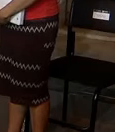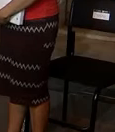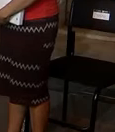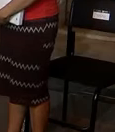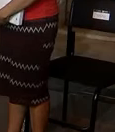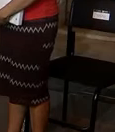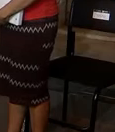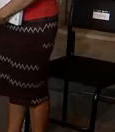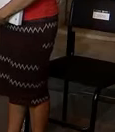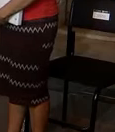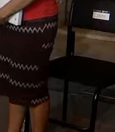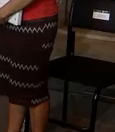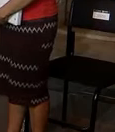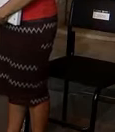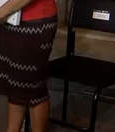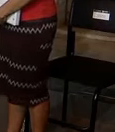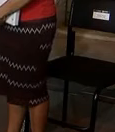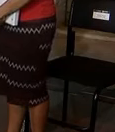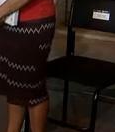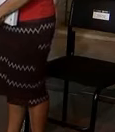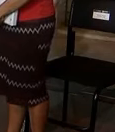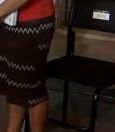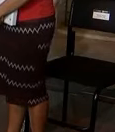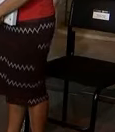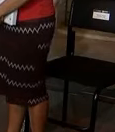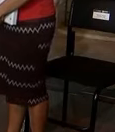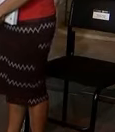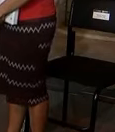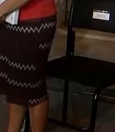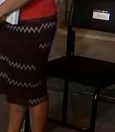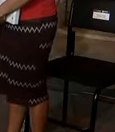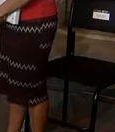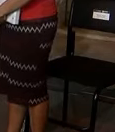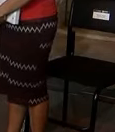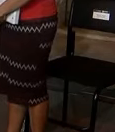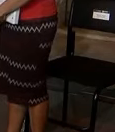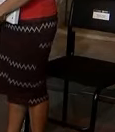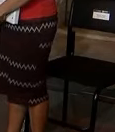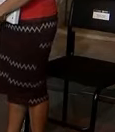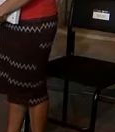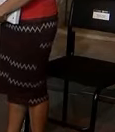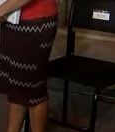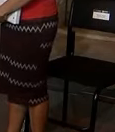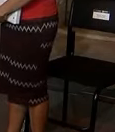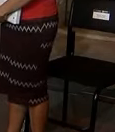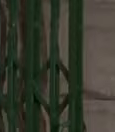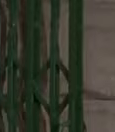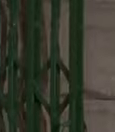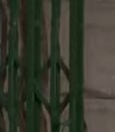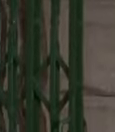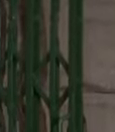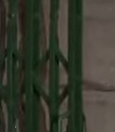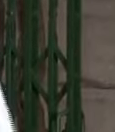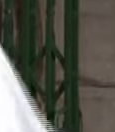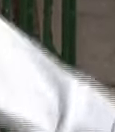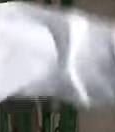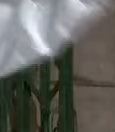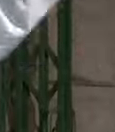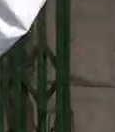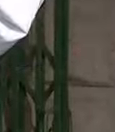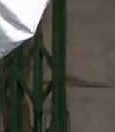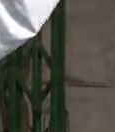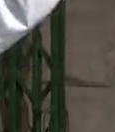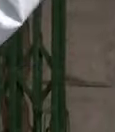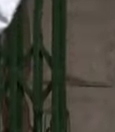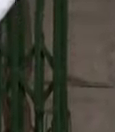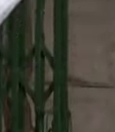Despide de ustedes el presidente constitucional de los Estados Unidos Mexicanos, licenciado Andrés Manuel